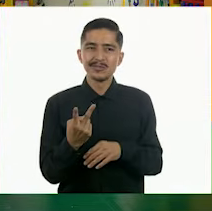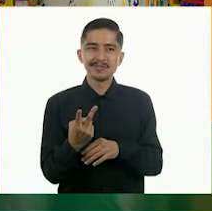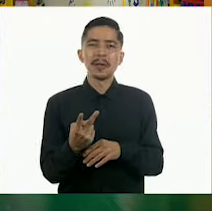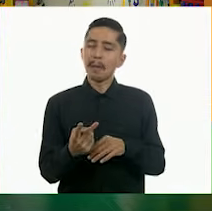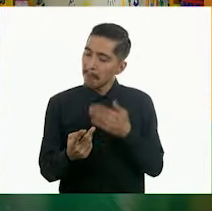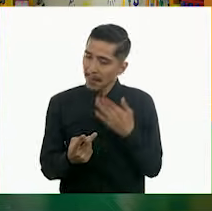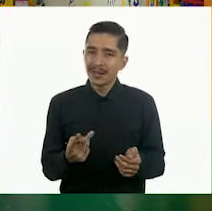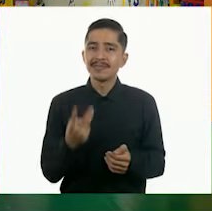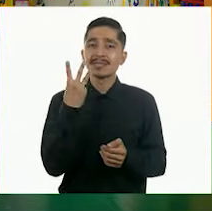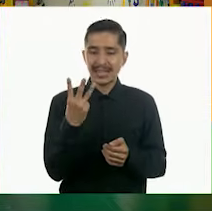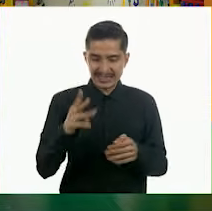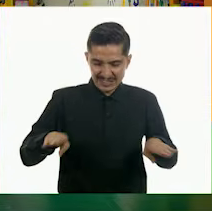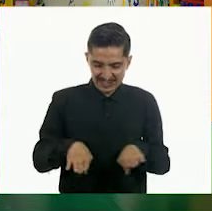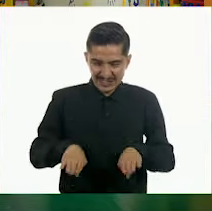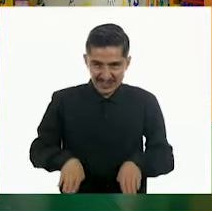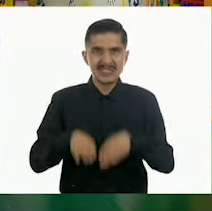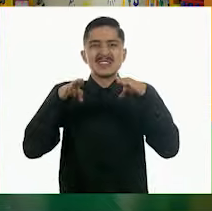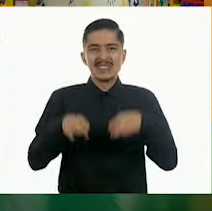Perfecto. Tres.